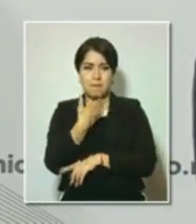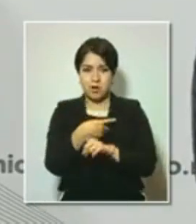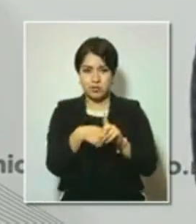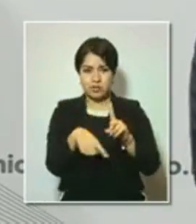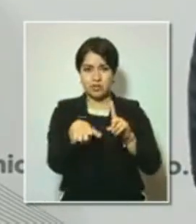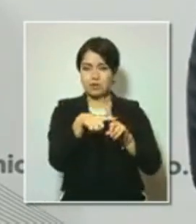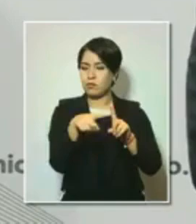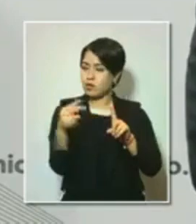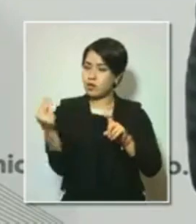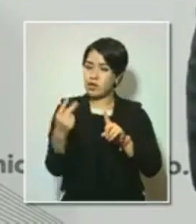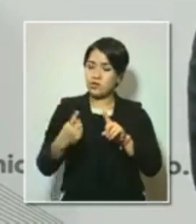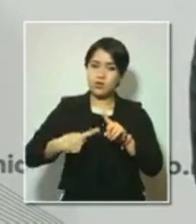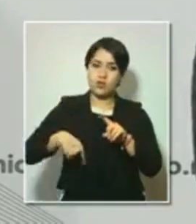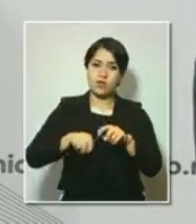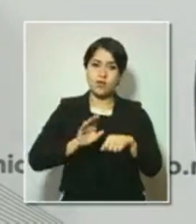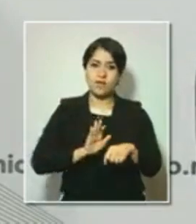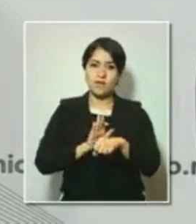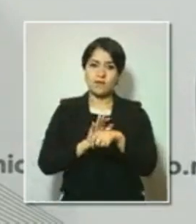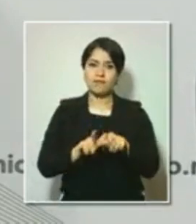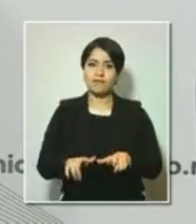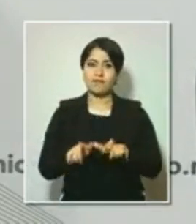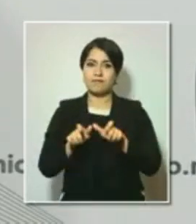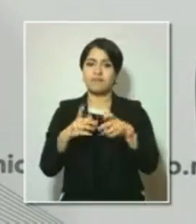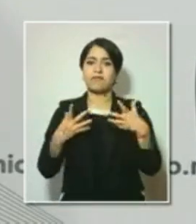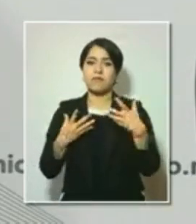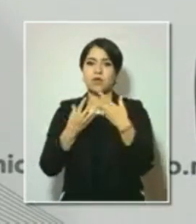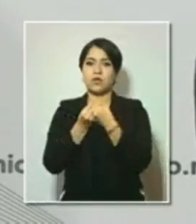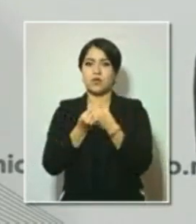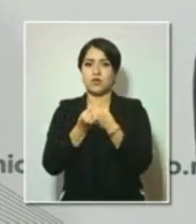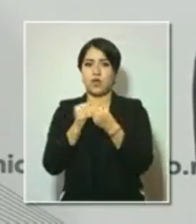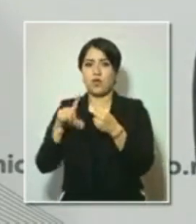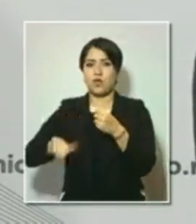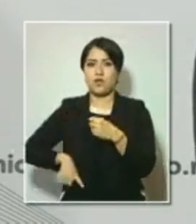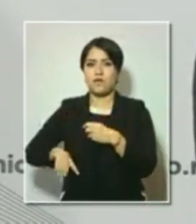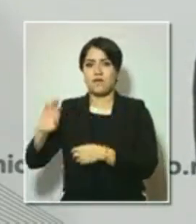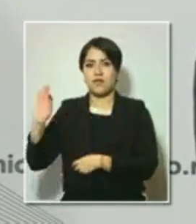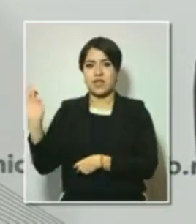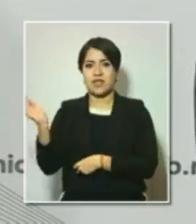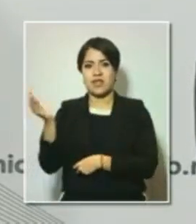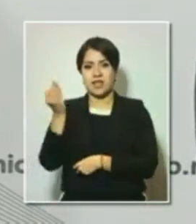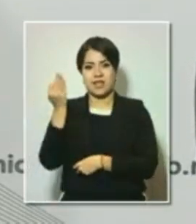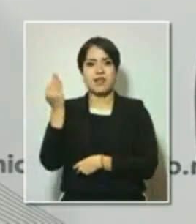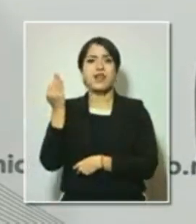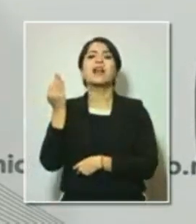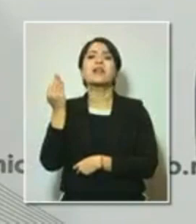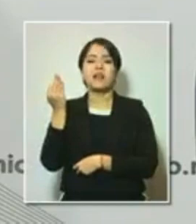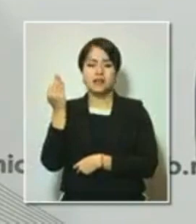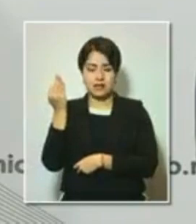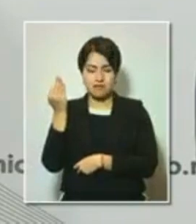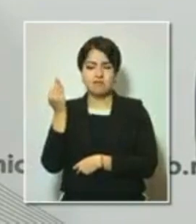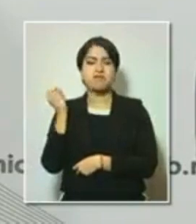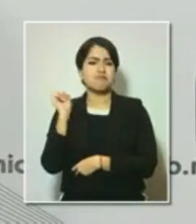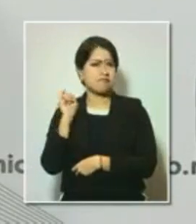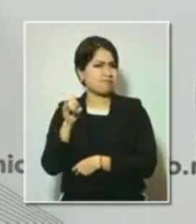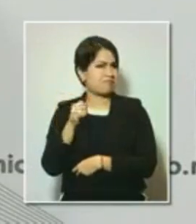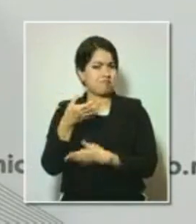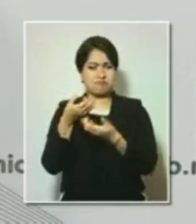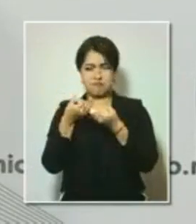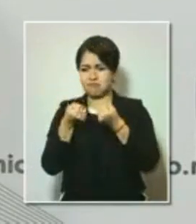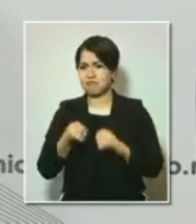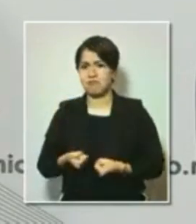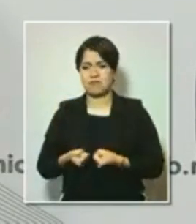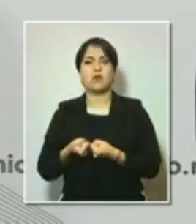brindar la seguridad en conjunto con el gobierno federal y está garantizada la